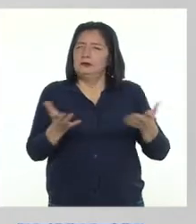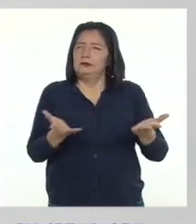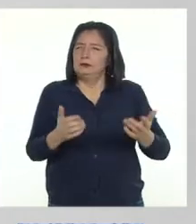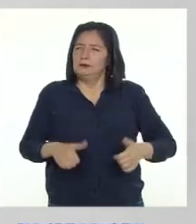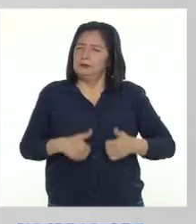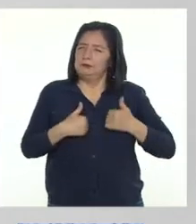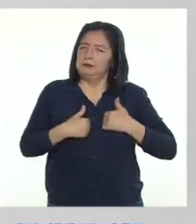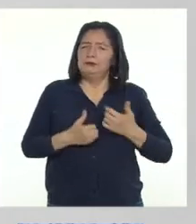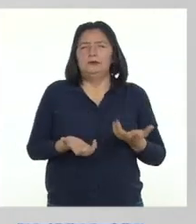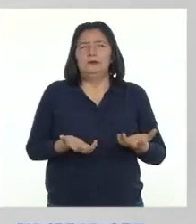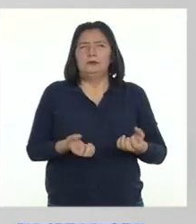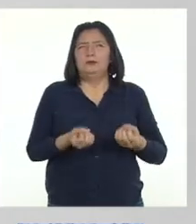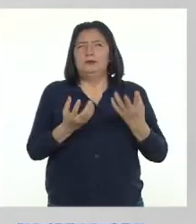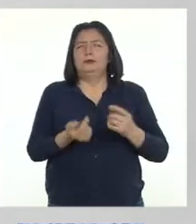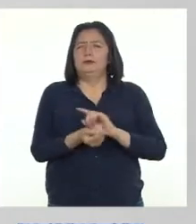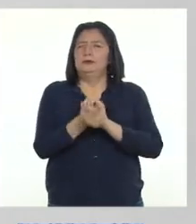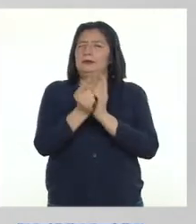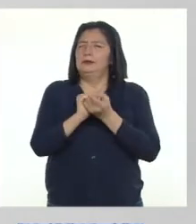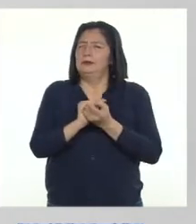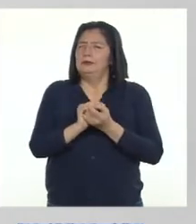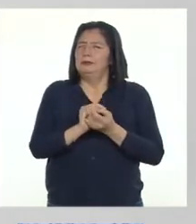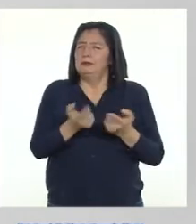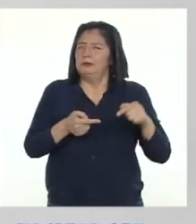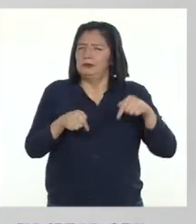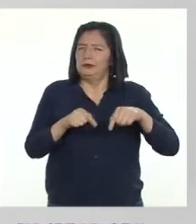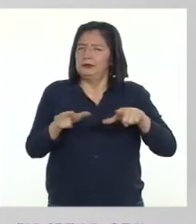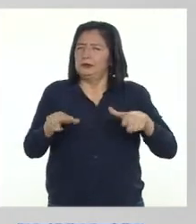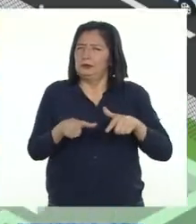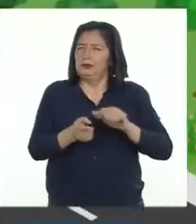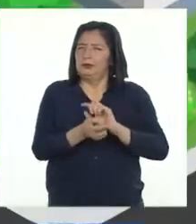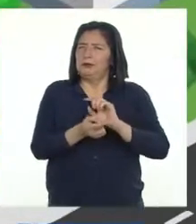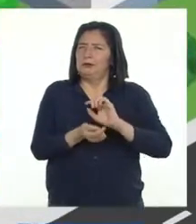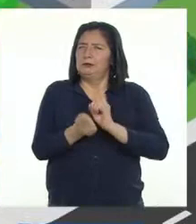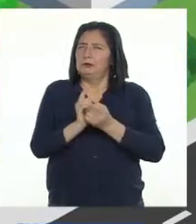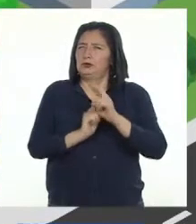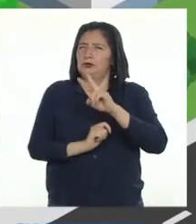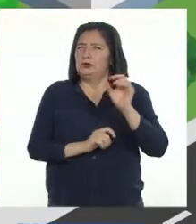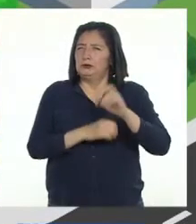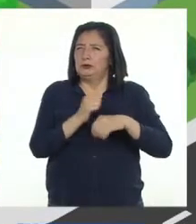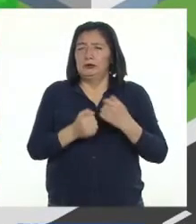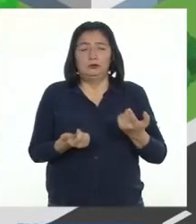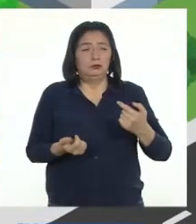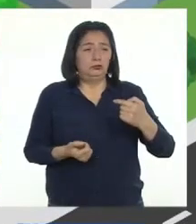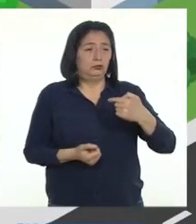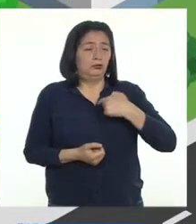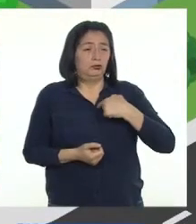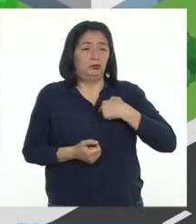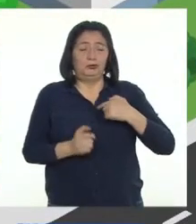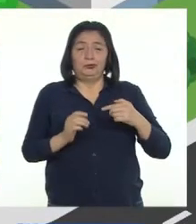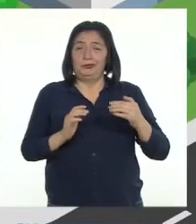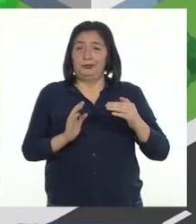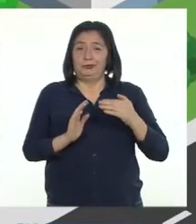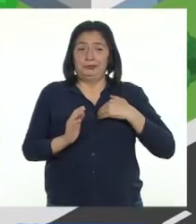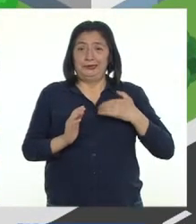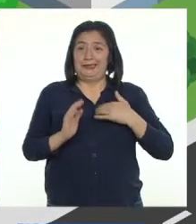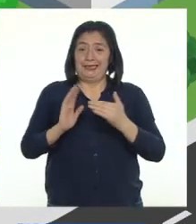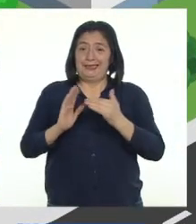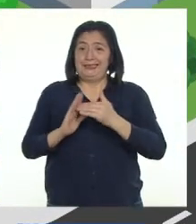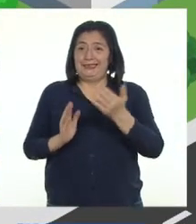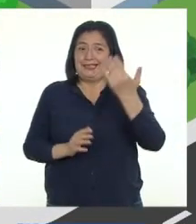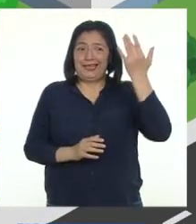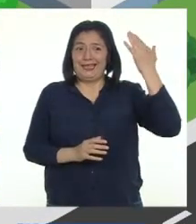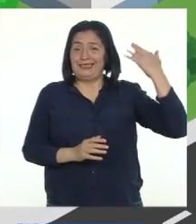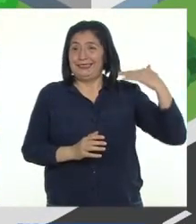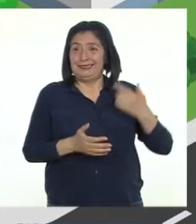y cuánto debe haber cambiado en estos 200 años. En el barrio donde yo vivía, antes había